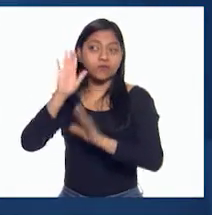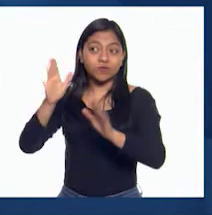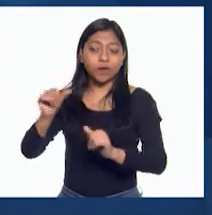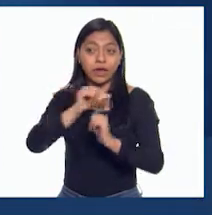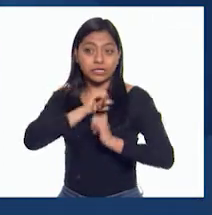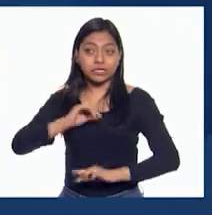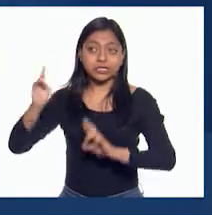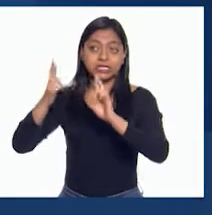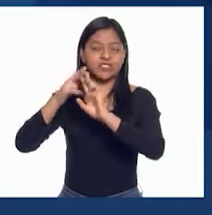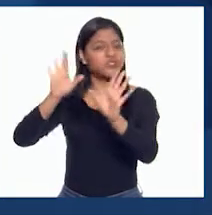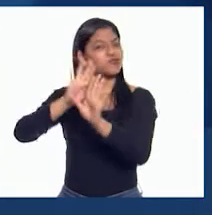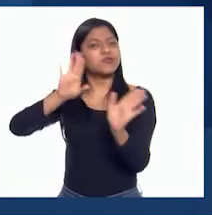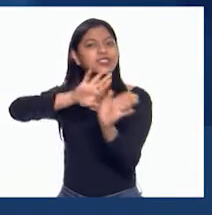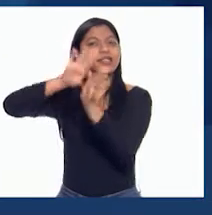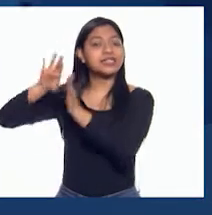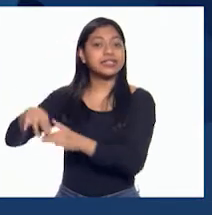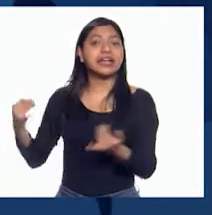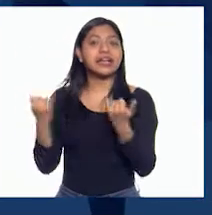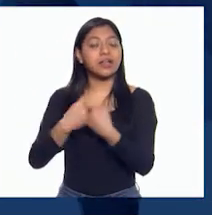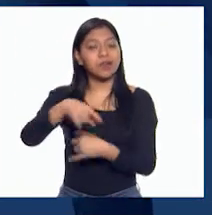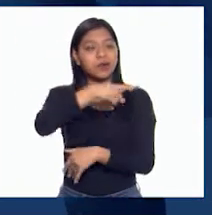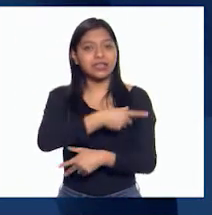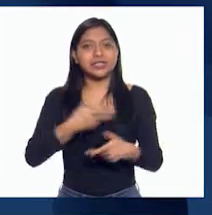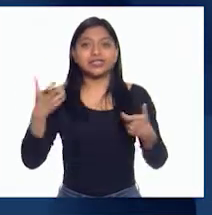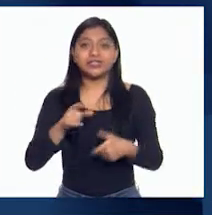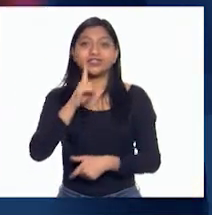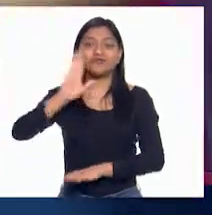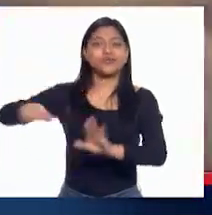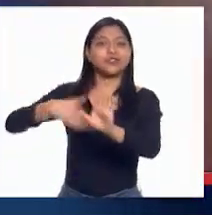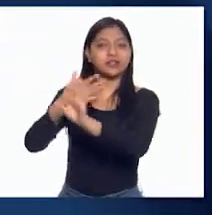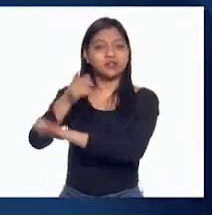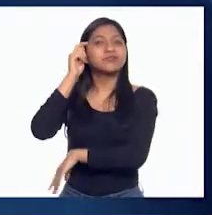que además llevó a cabo un acto muy transgresor.